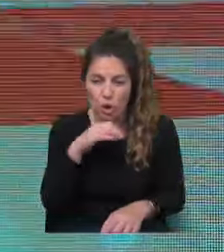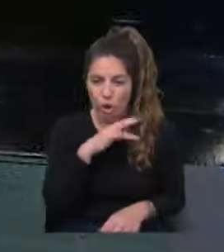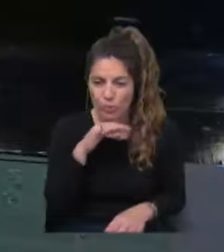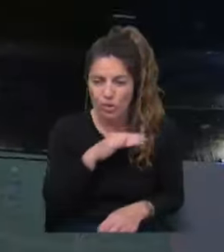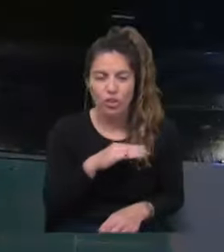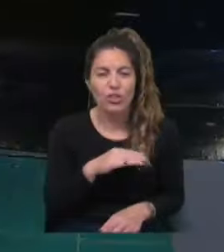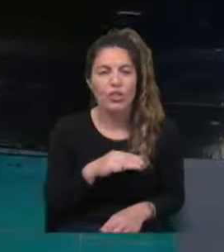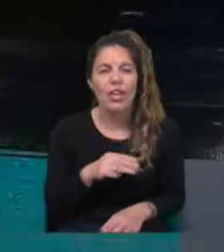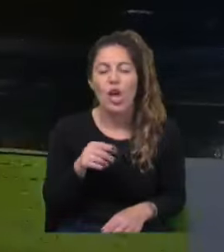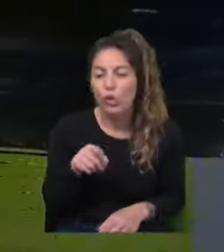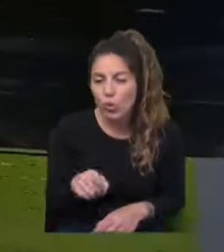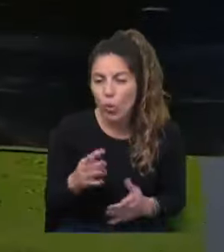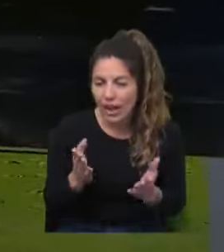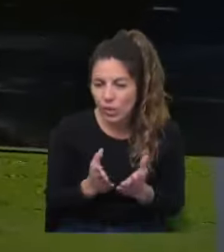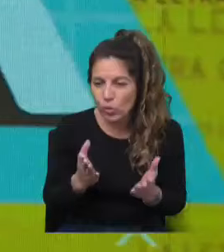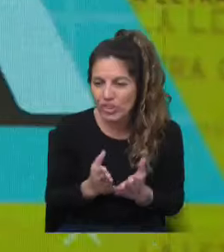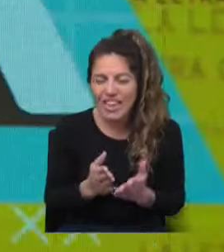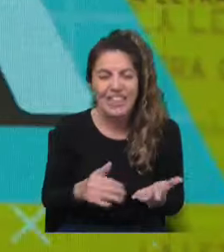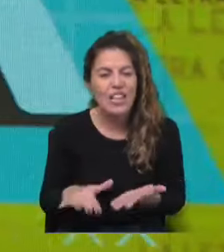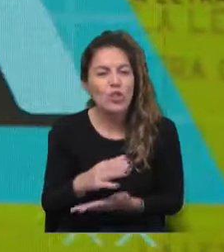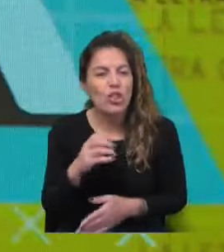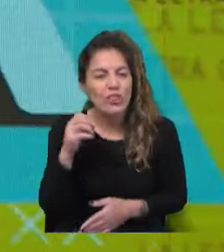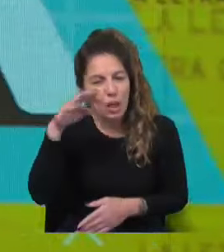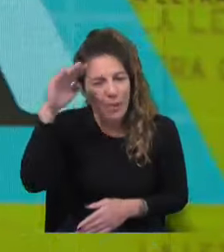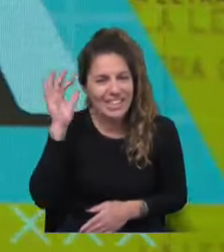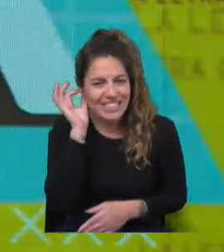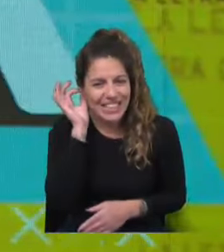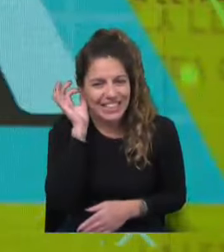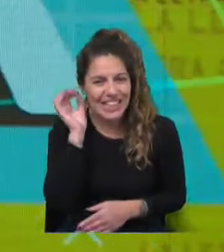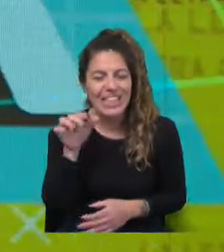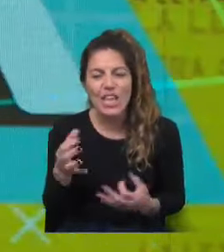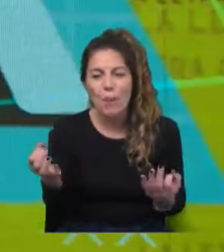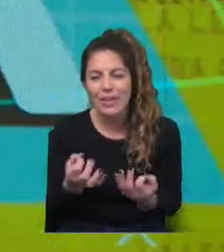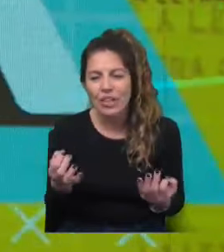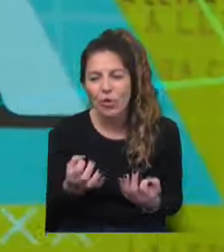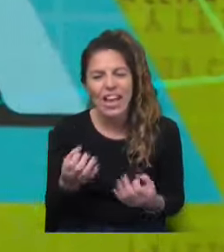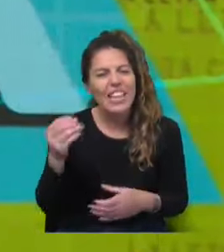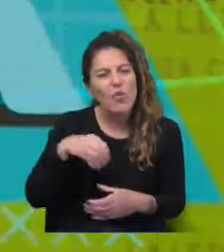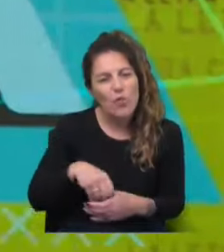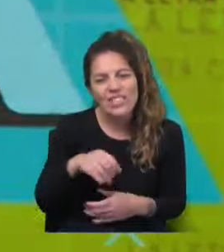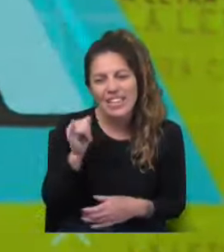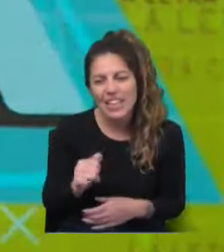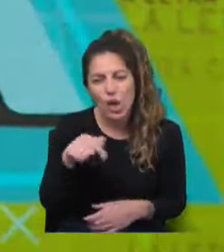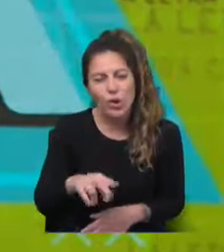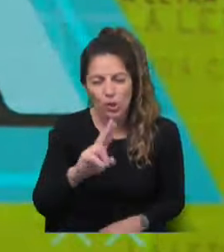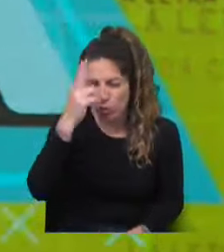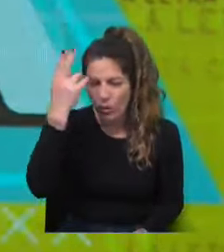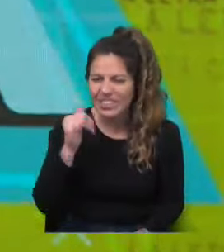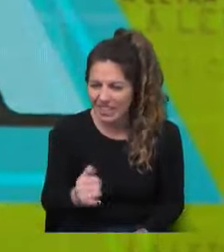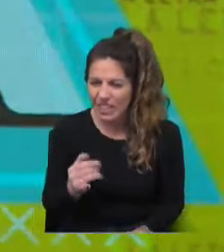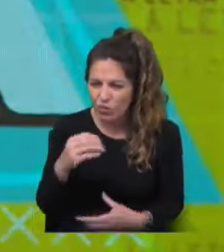Y Lucas, tú has estudiado mucho el caso de Marcet, y a él en particular, ¿qué influencia te parece que tiene hoy en Uruguay? ¿Todavía